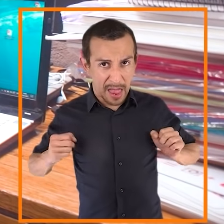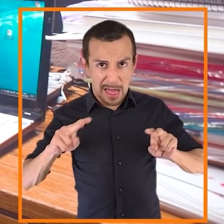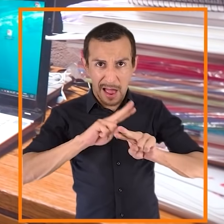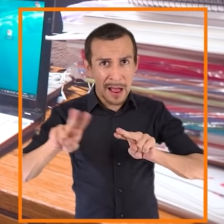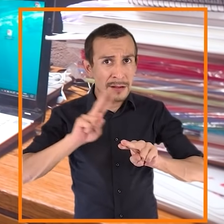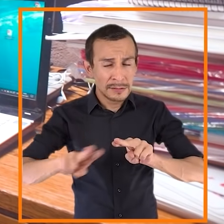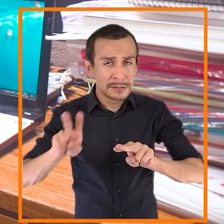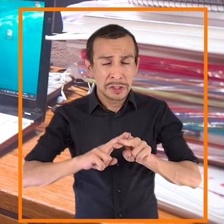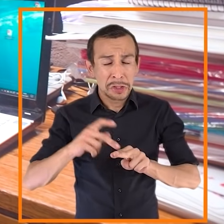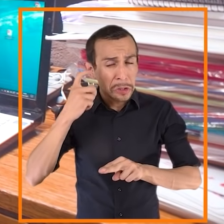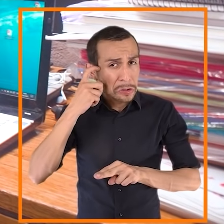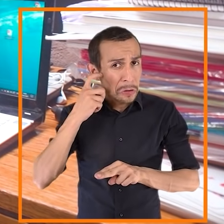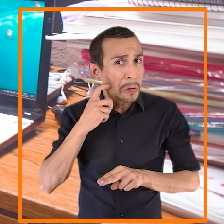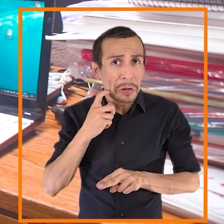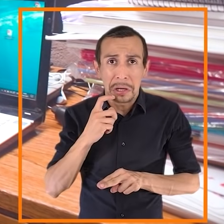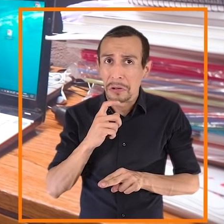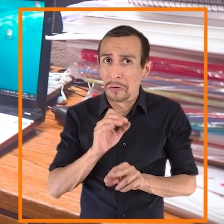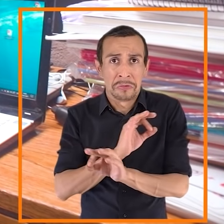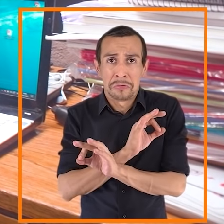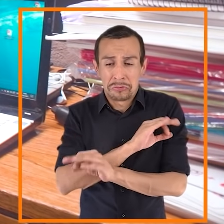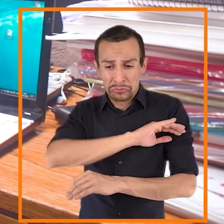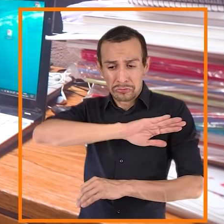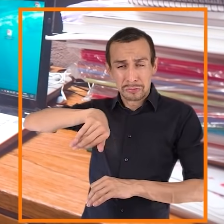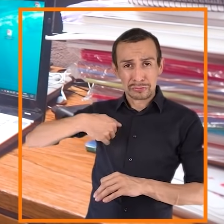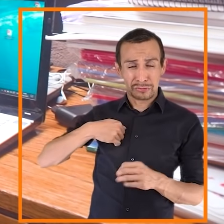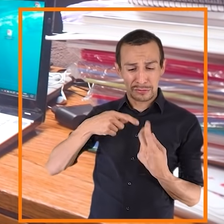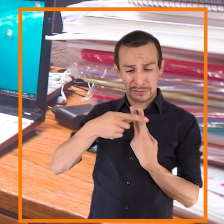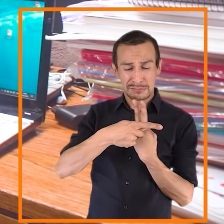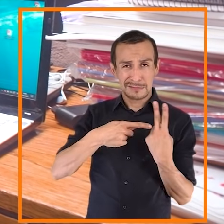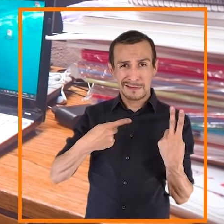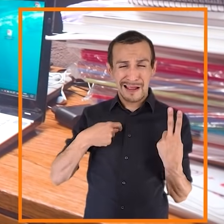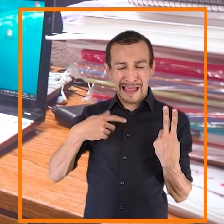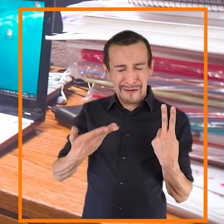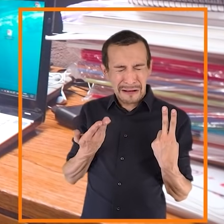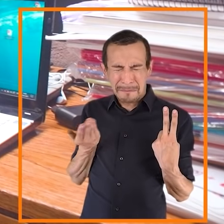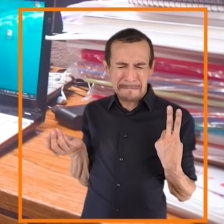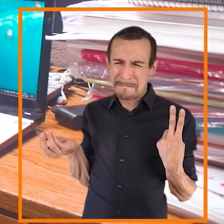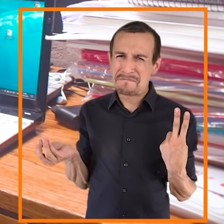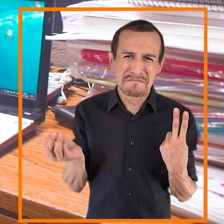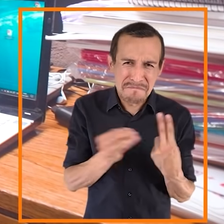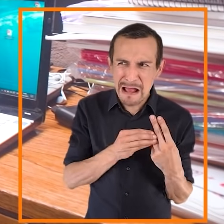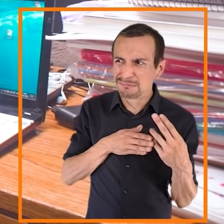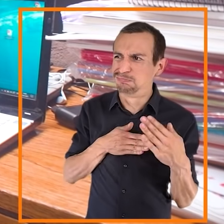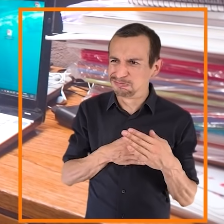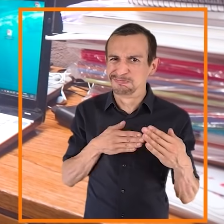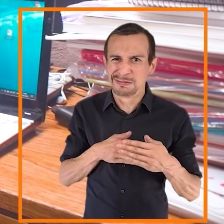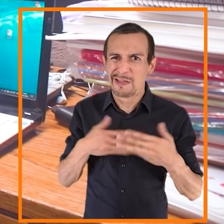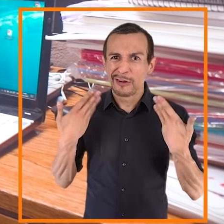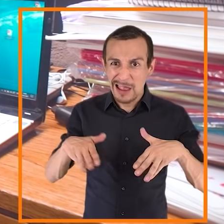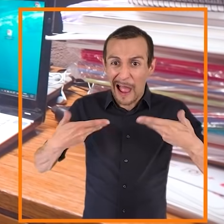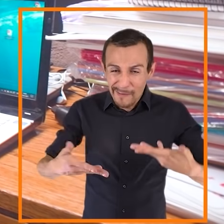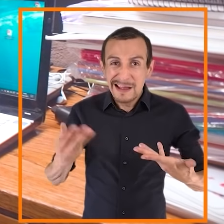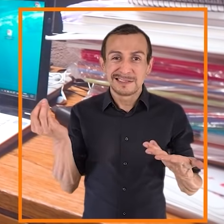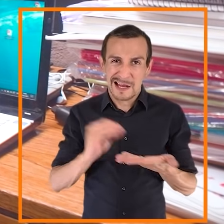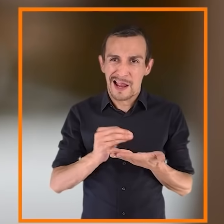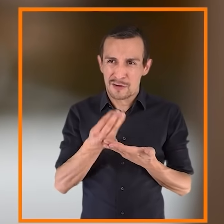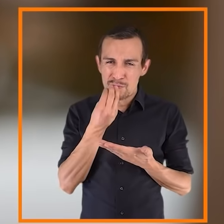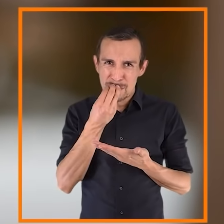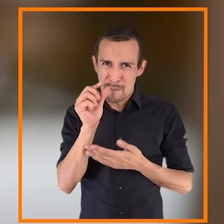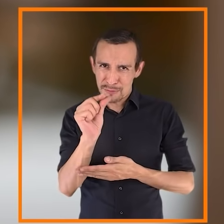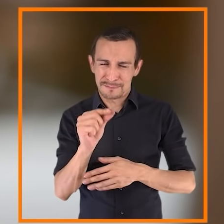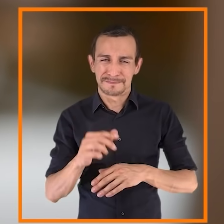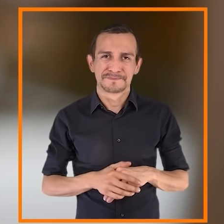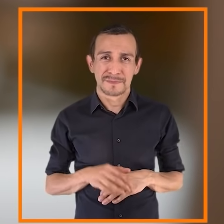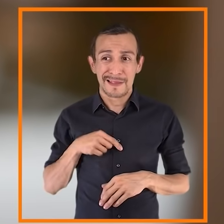hacer, seguramente nosotros estaríamos aún más restringidos de lo que ya estamos.